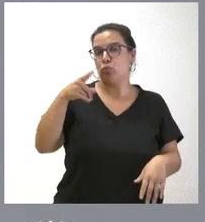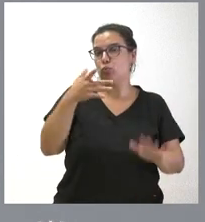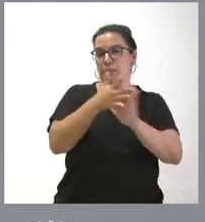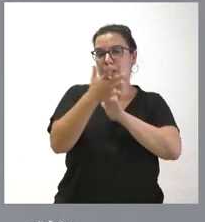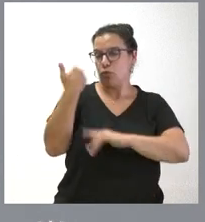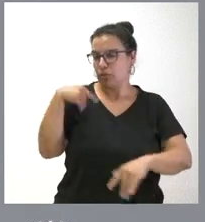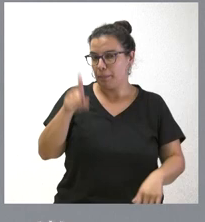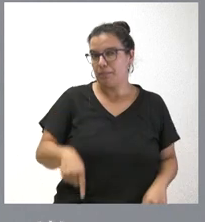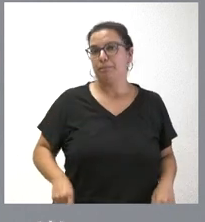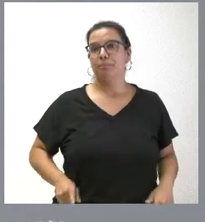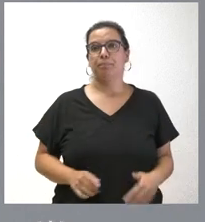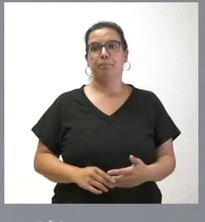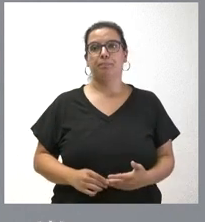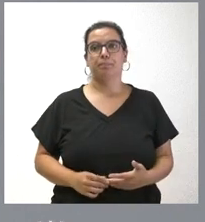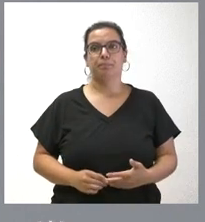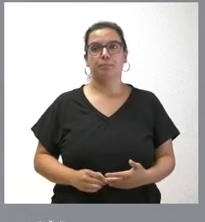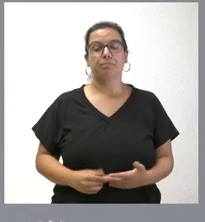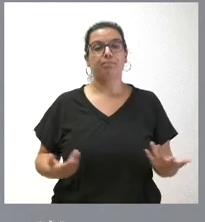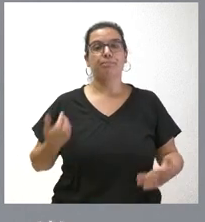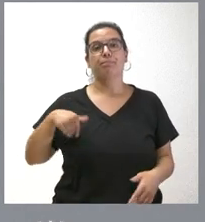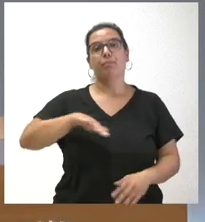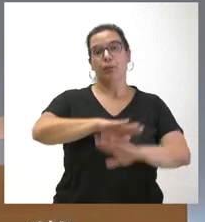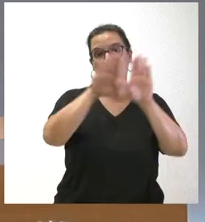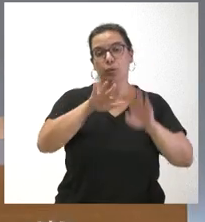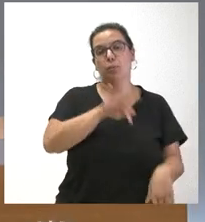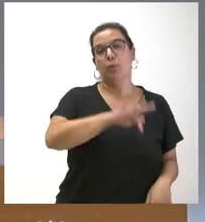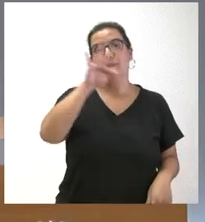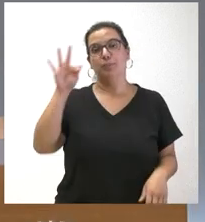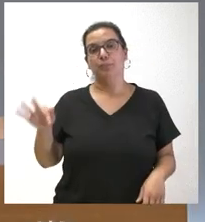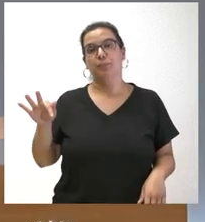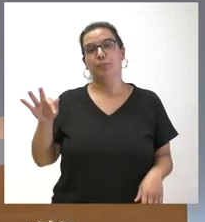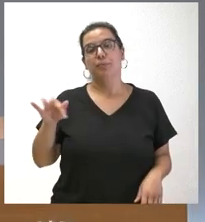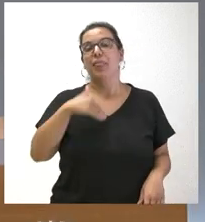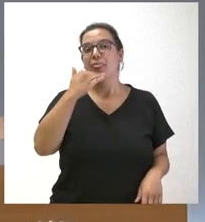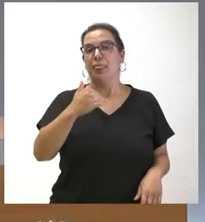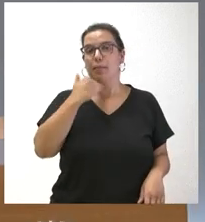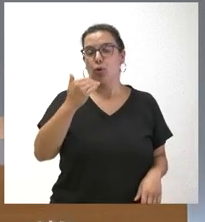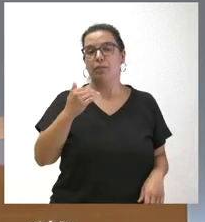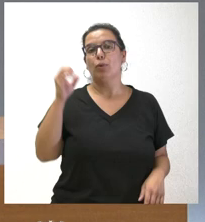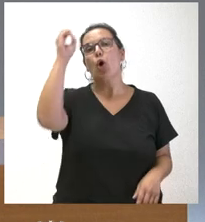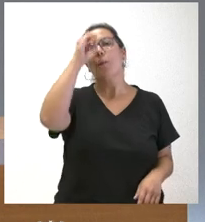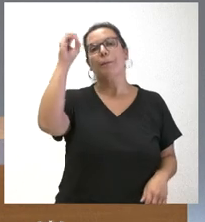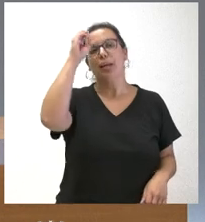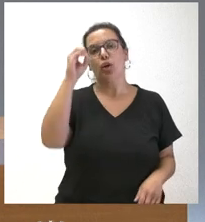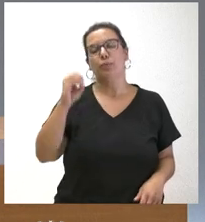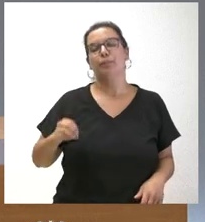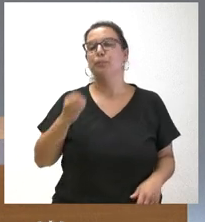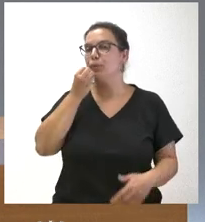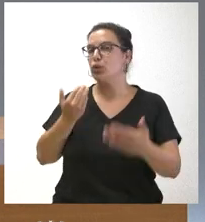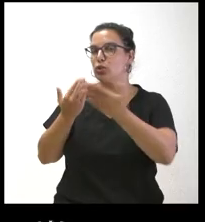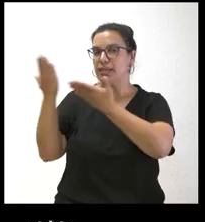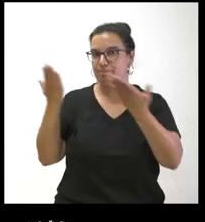relatado en su pregunta cerramos este turno en Zamora con la opinión Luis Garrido Buenos días